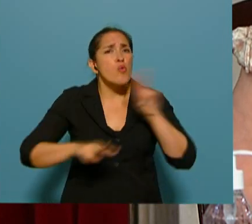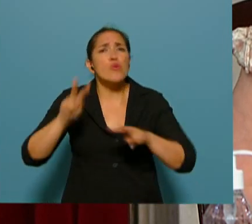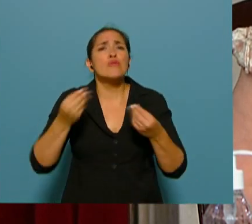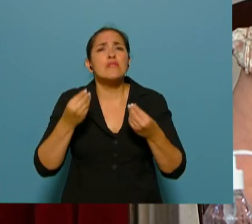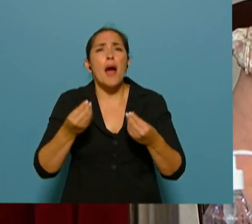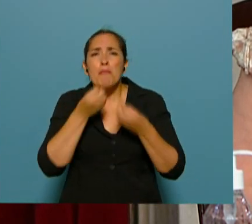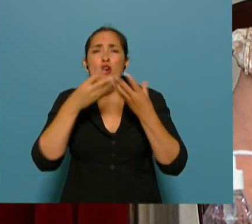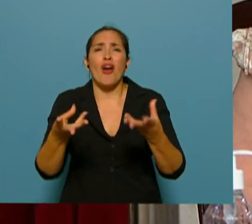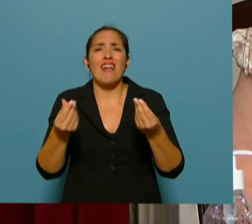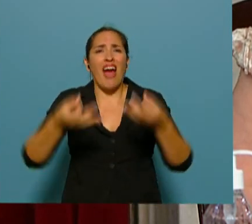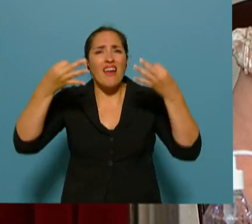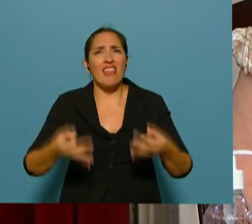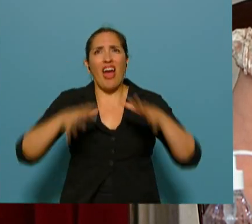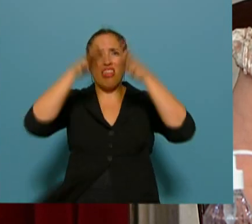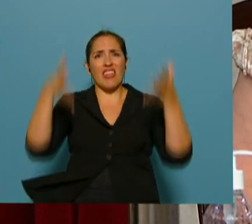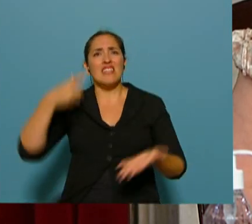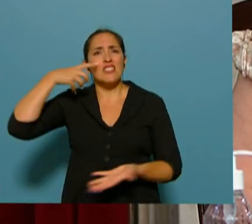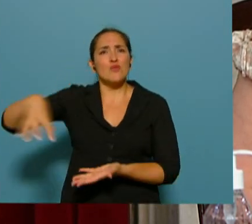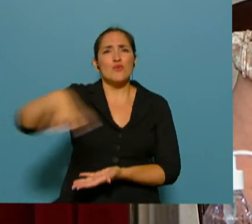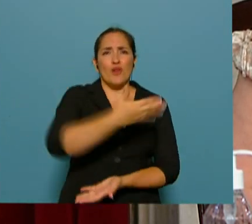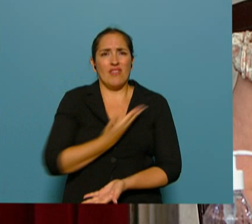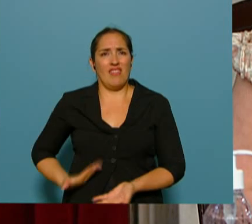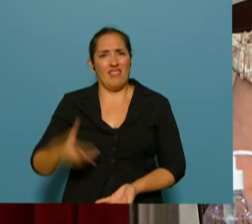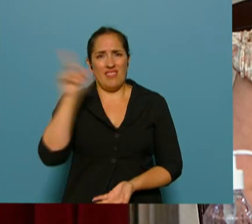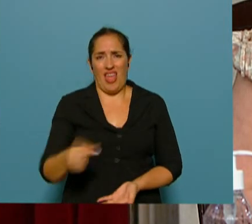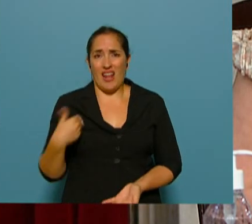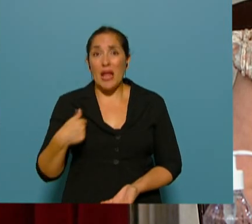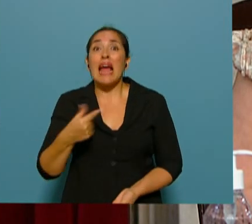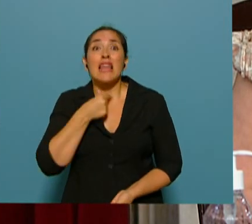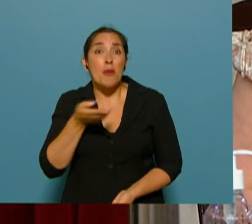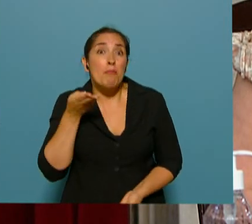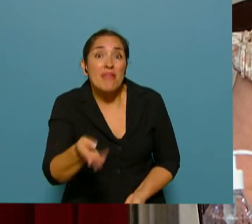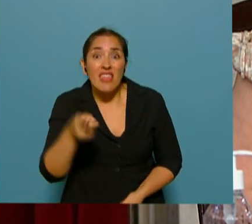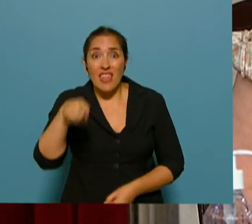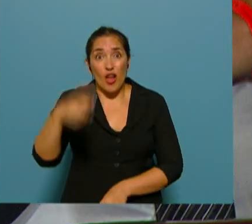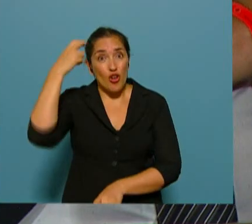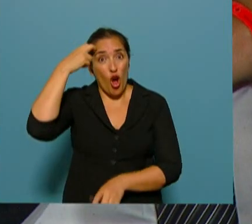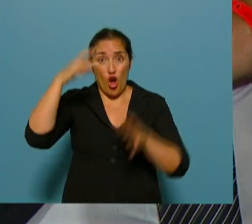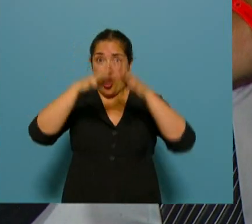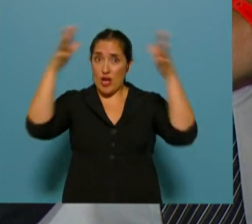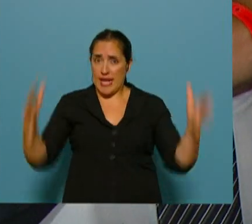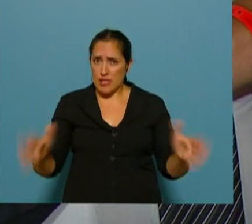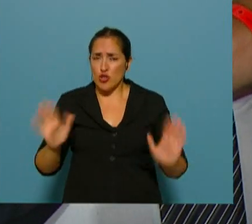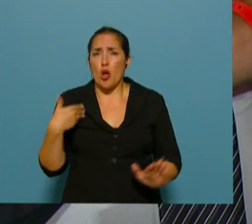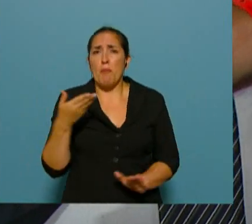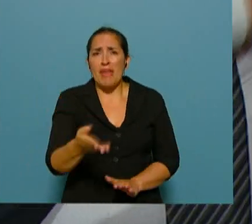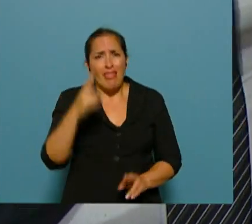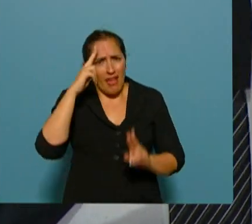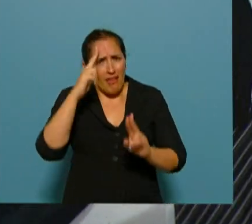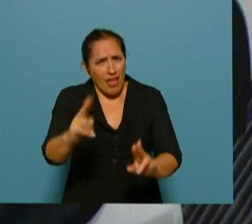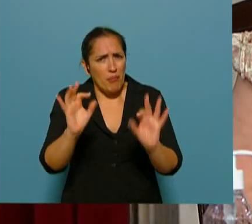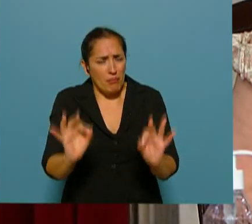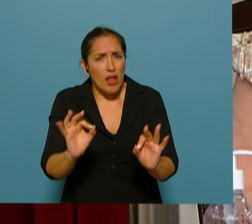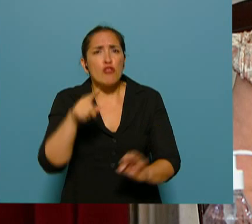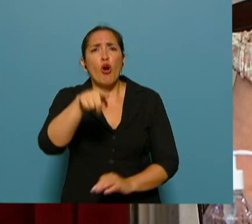calidad institucional de la República, quiero pedirle al Congreso Nacional, con muchísimo respeto, que